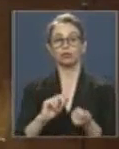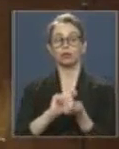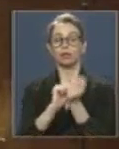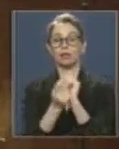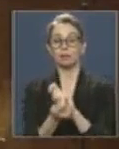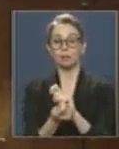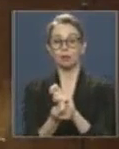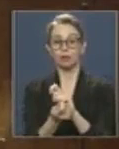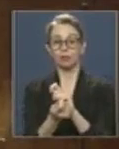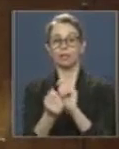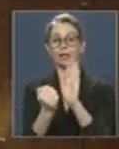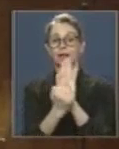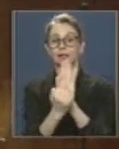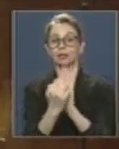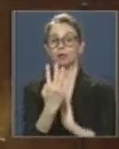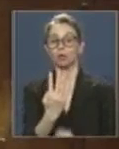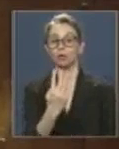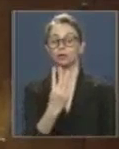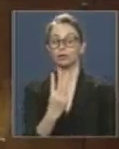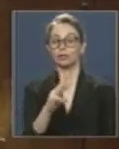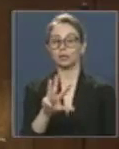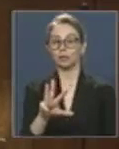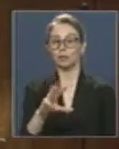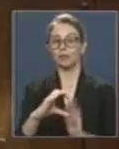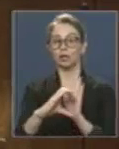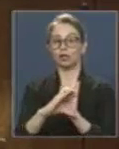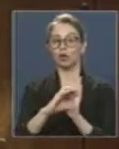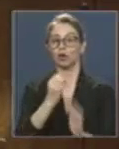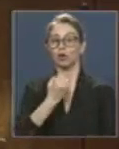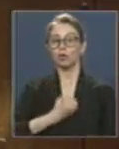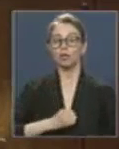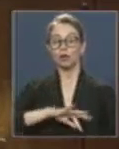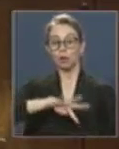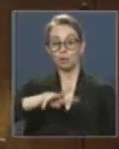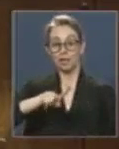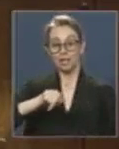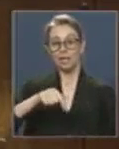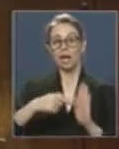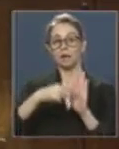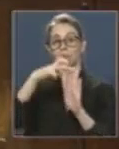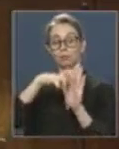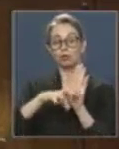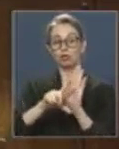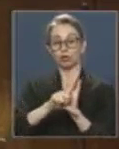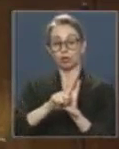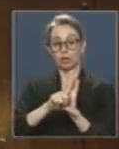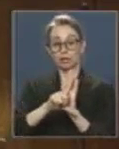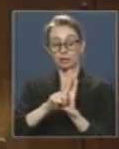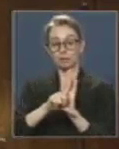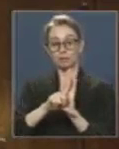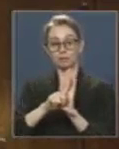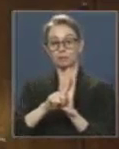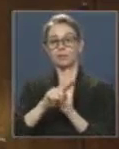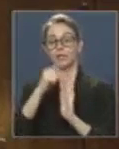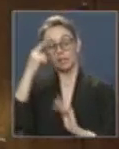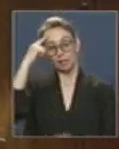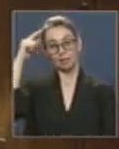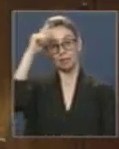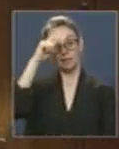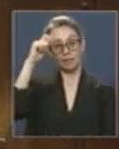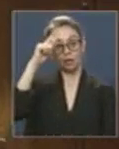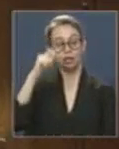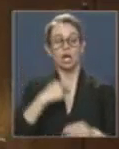modificación al artículo 439 del Código Punitivo, el proyecto de ley establece como hipótesis